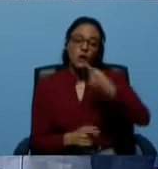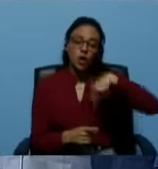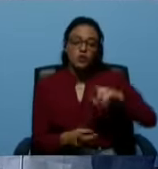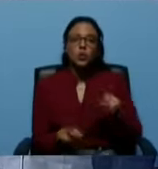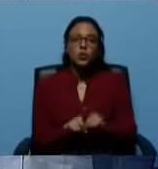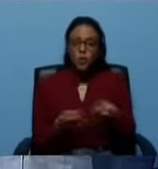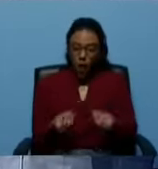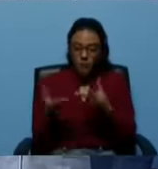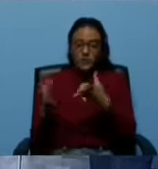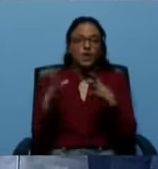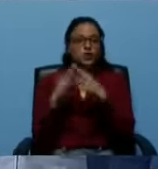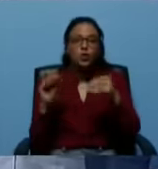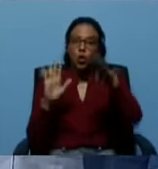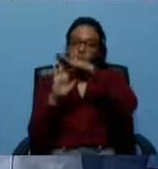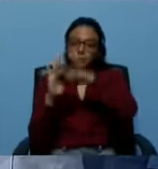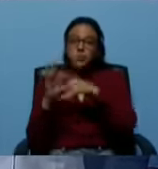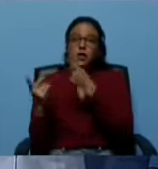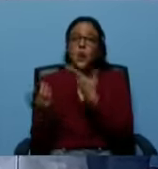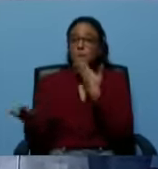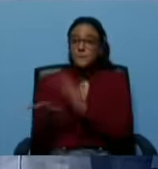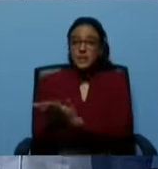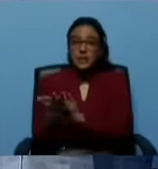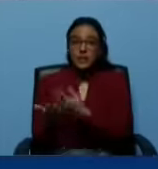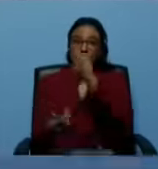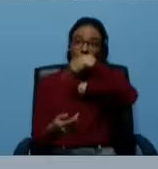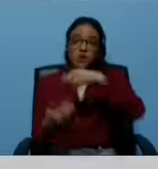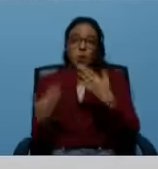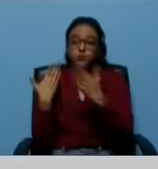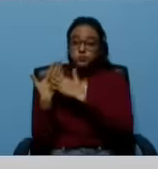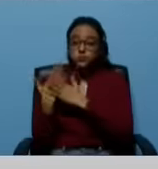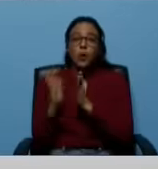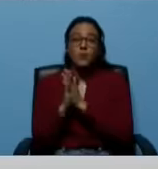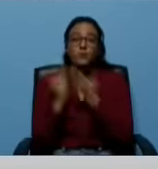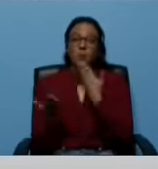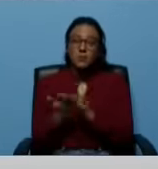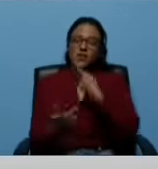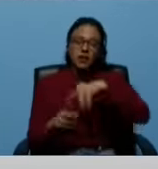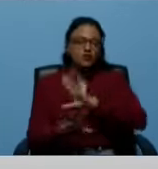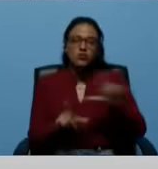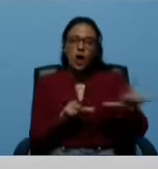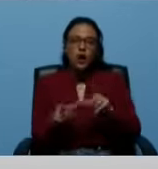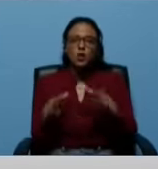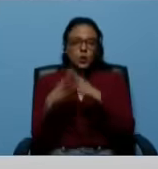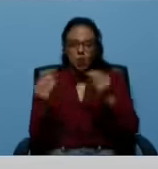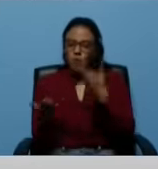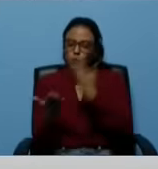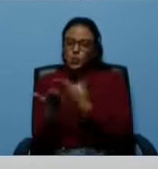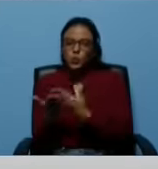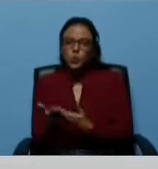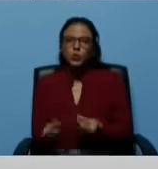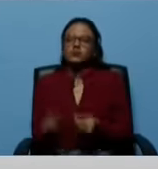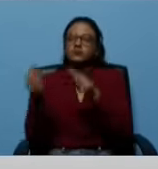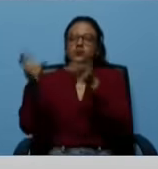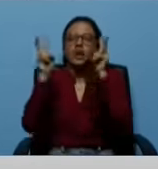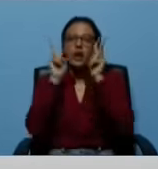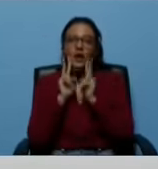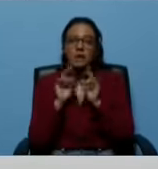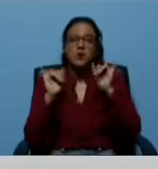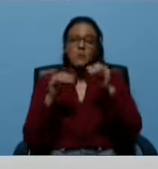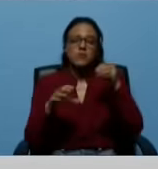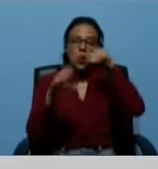allí entregado todos los documentos que ha solicitado el máximo tribunal a través de la sala